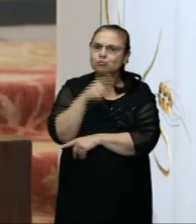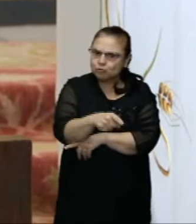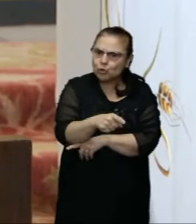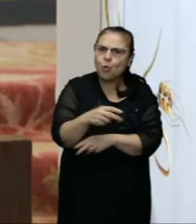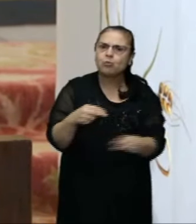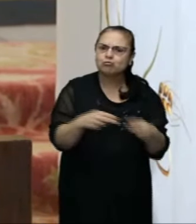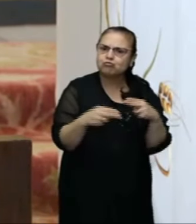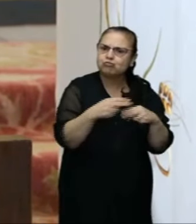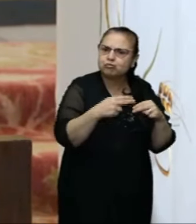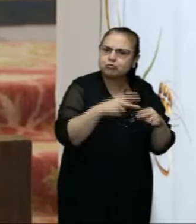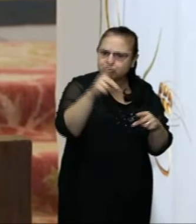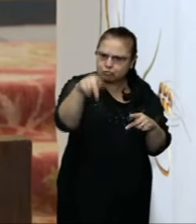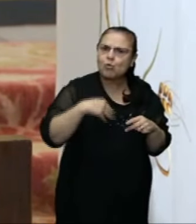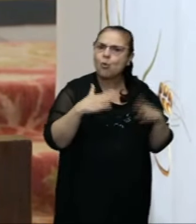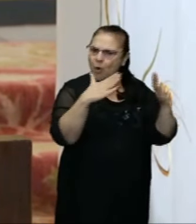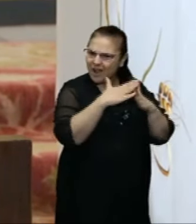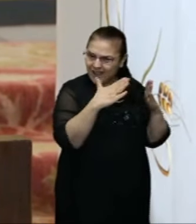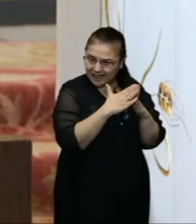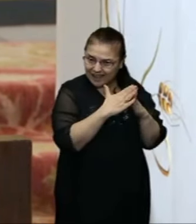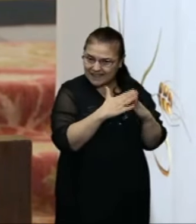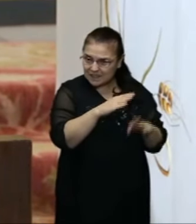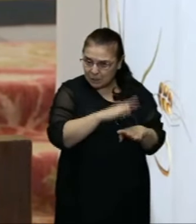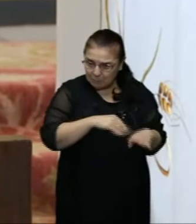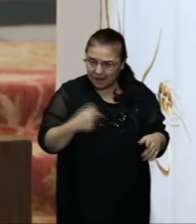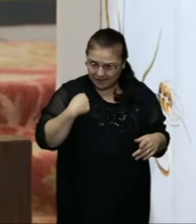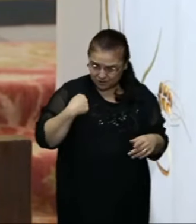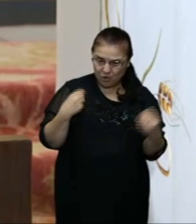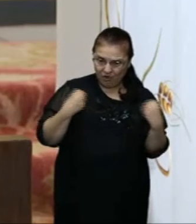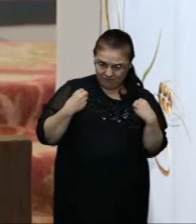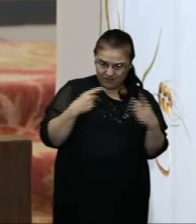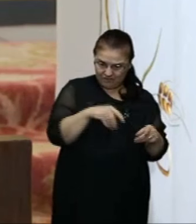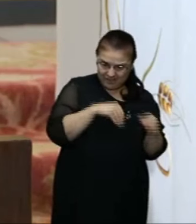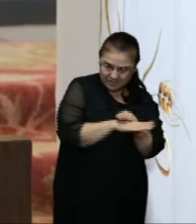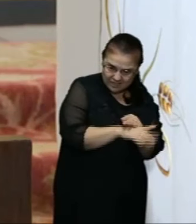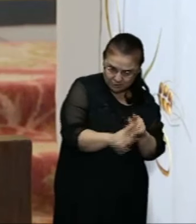vas a construir una casa para morada mía?